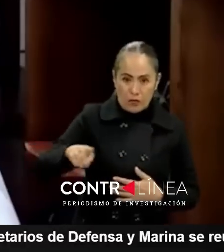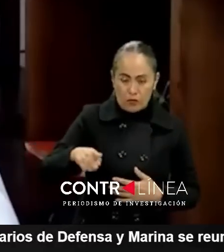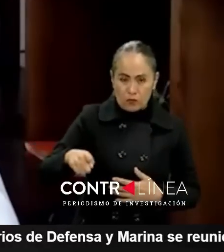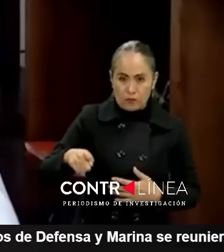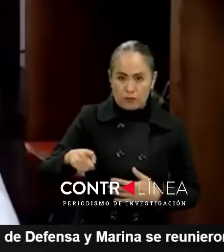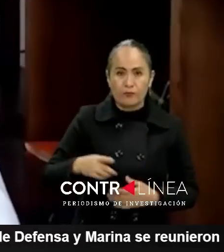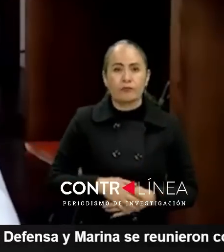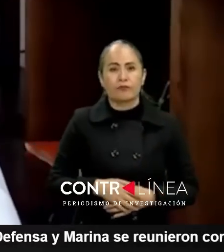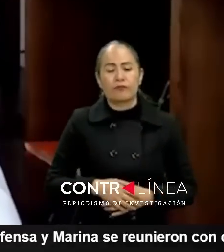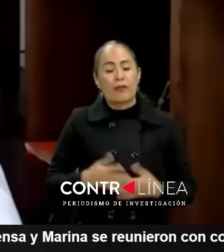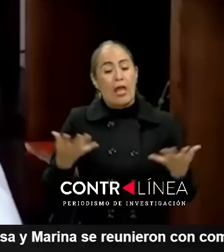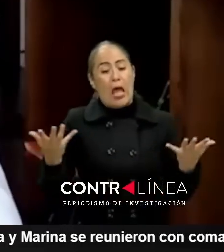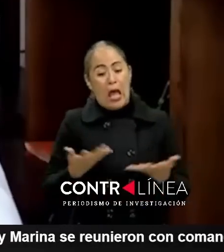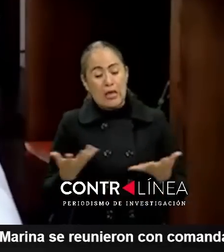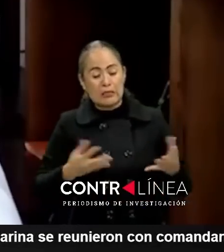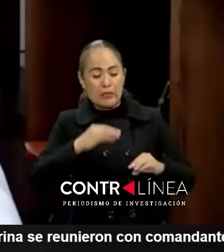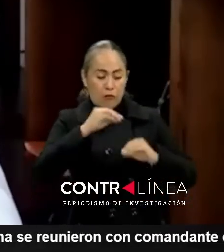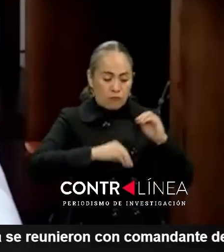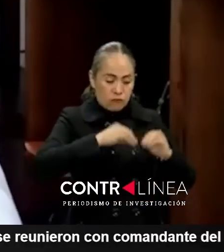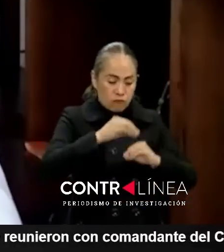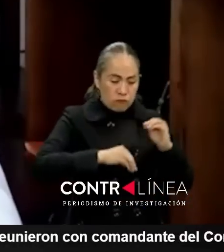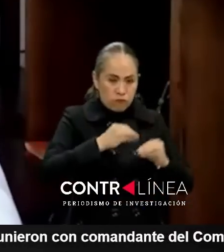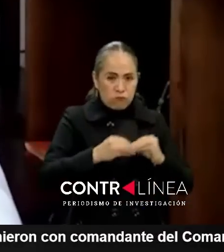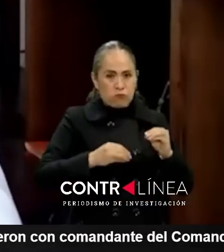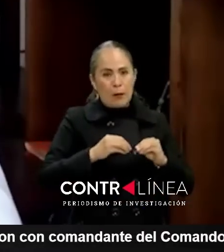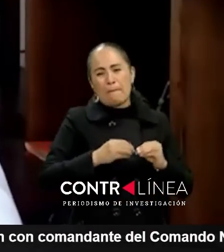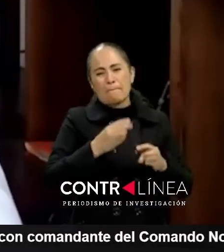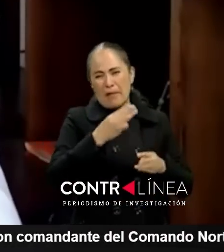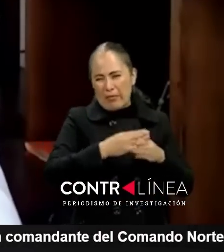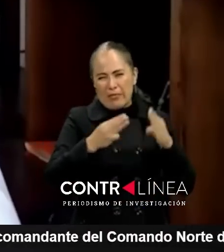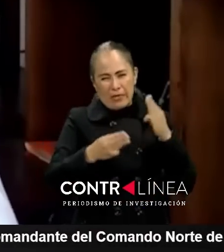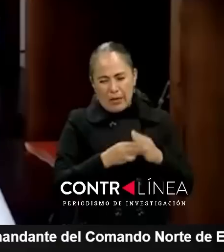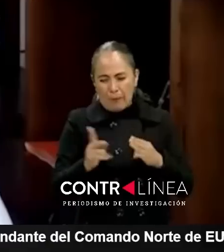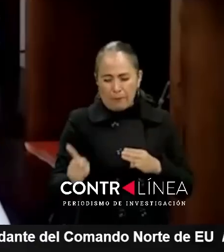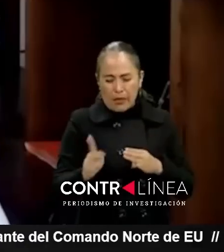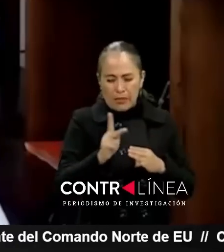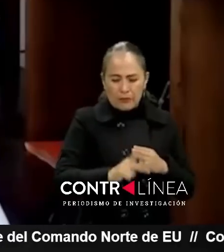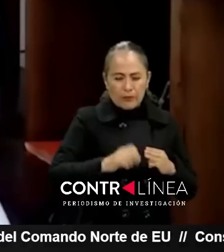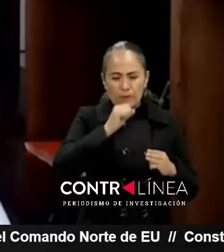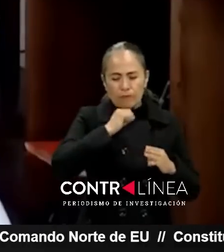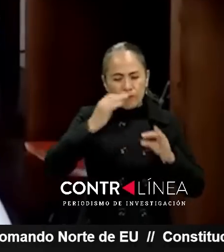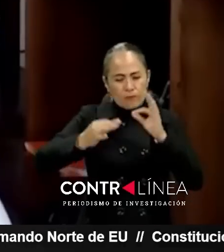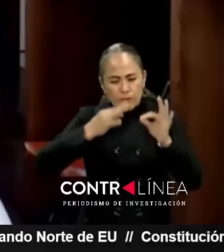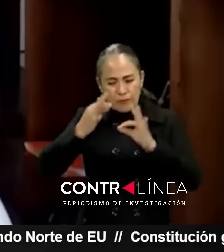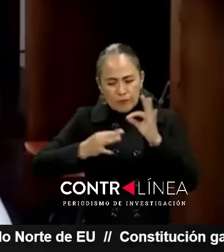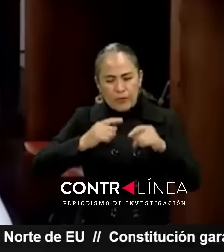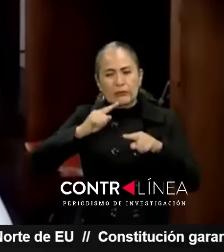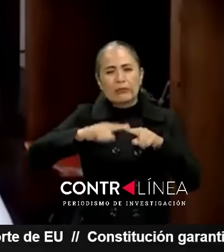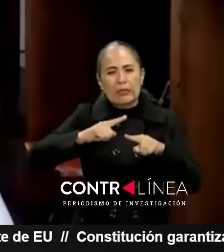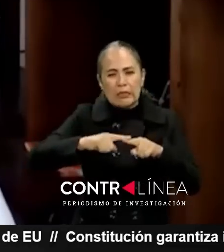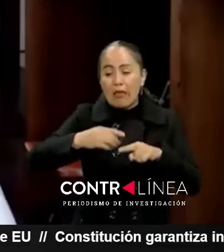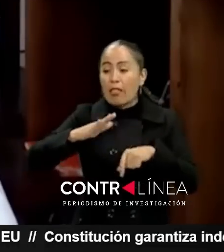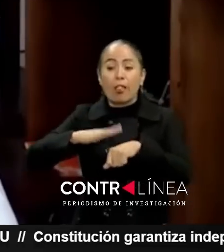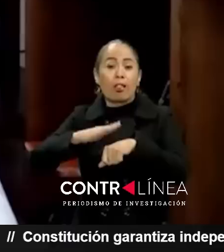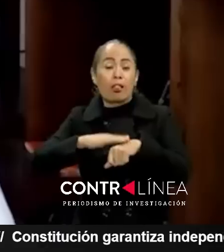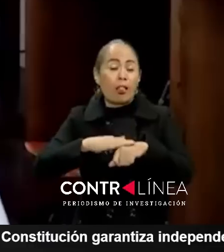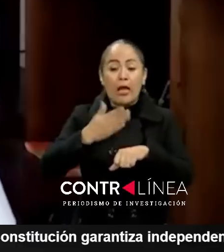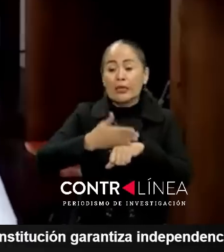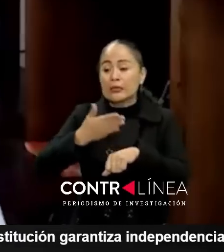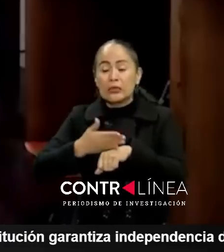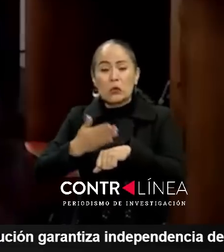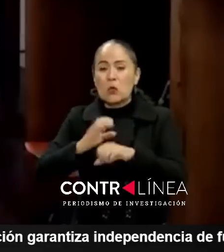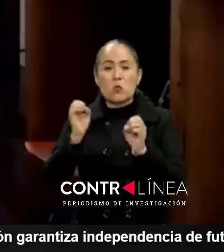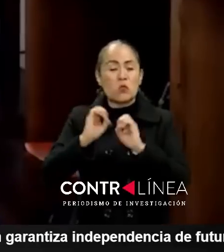encuentran elaborando y difundiendo los acordeones o materiales similares es como hacer una llamada a nadie. Por ese